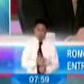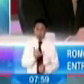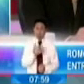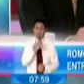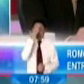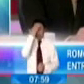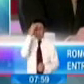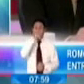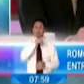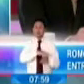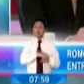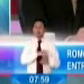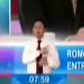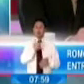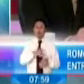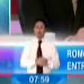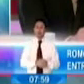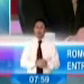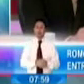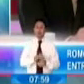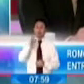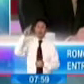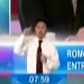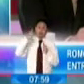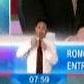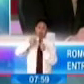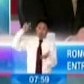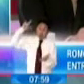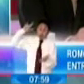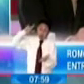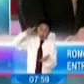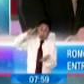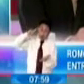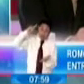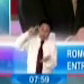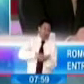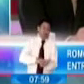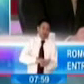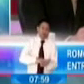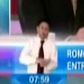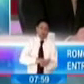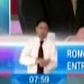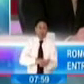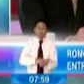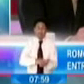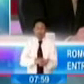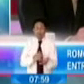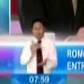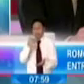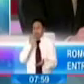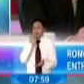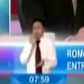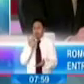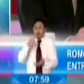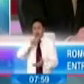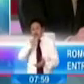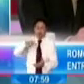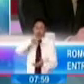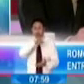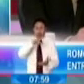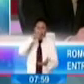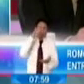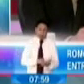el accidente se da cuando ya estaban listos para aterrizar. Cuando estaban listos para aterrizar, hay algún percance con la avioneta,